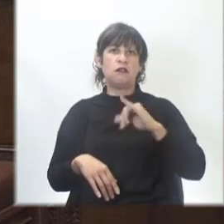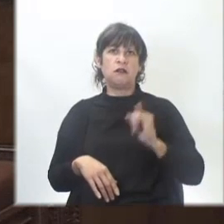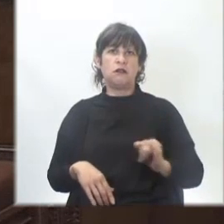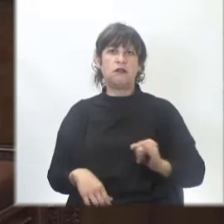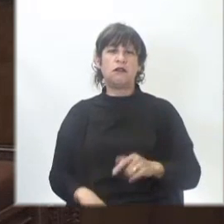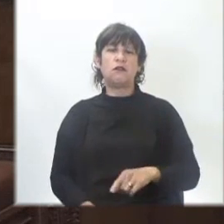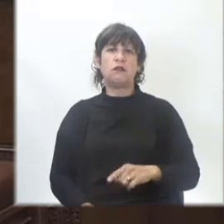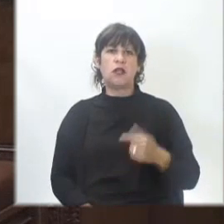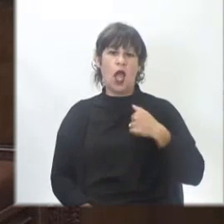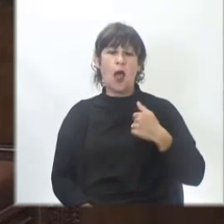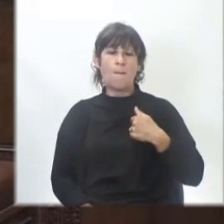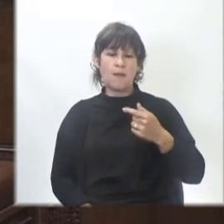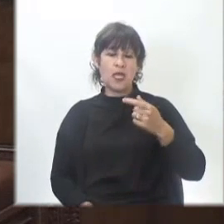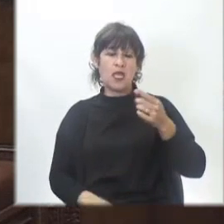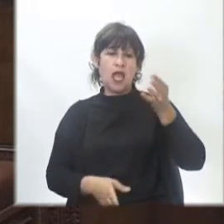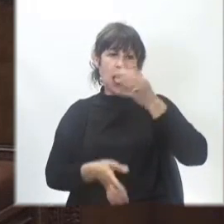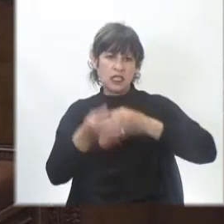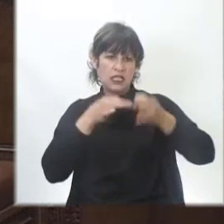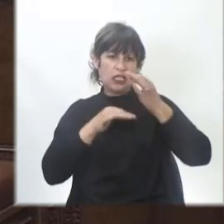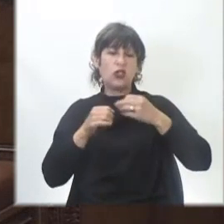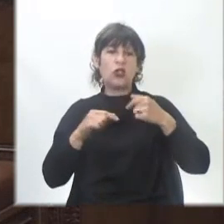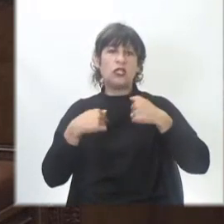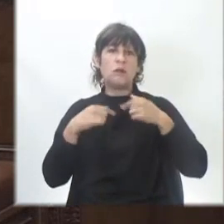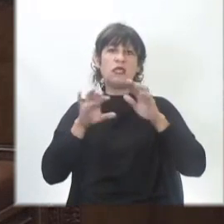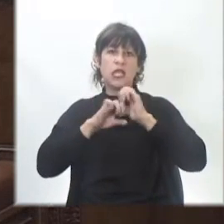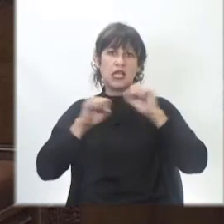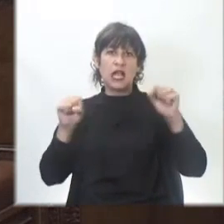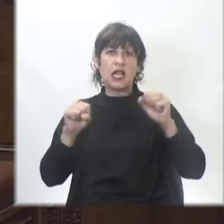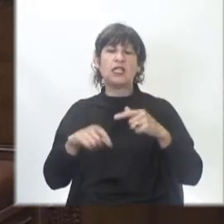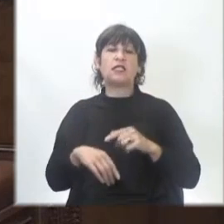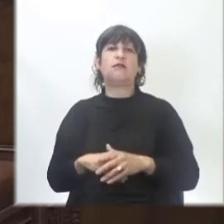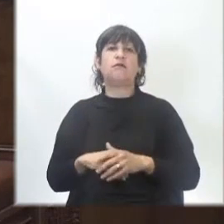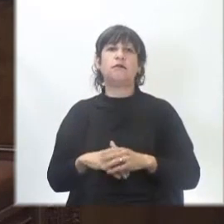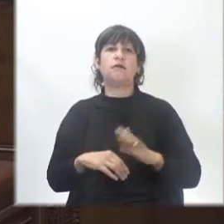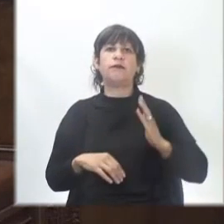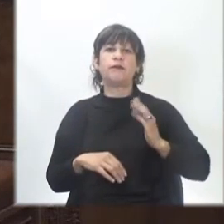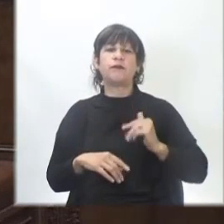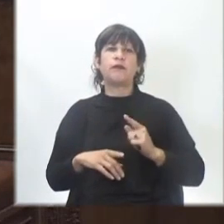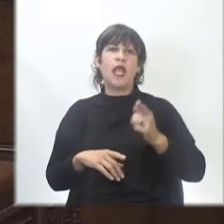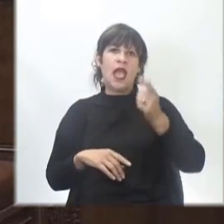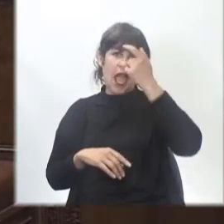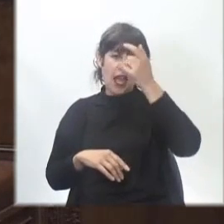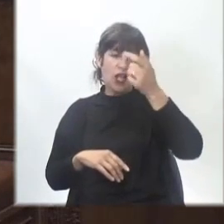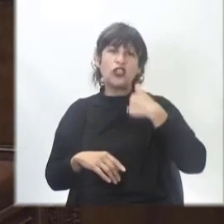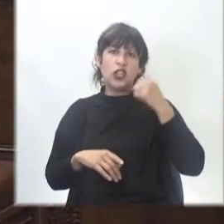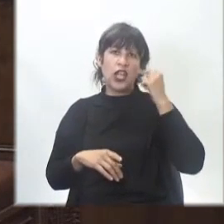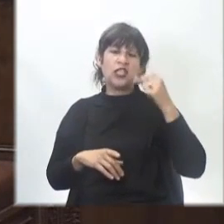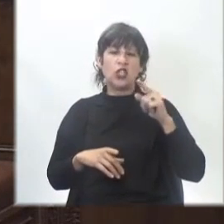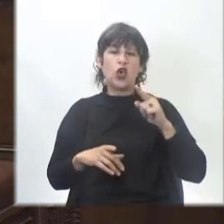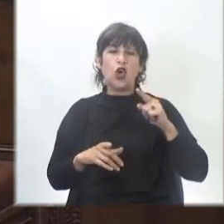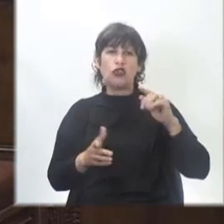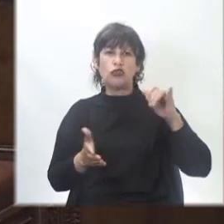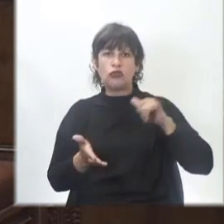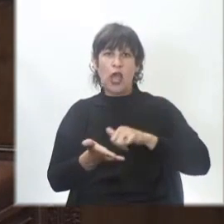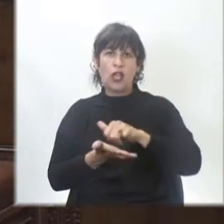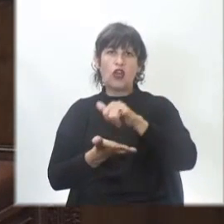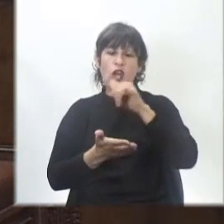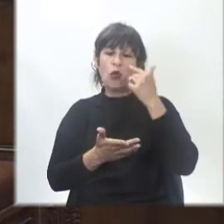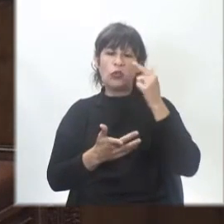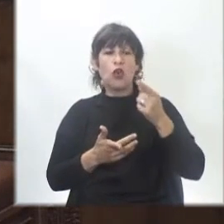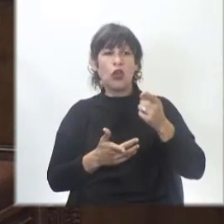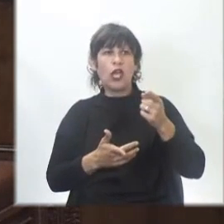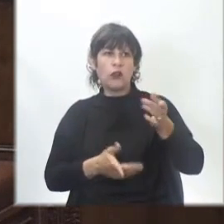a mis asesores y secretarias, a los técnicos aeronáuticos que nos han estado asesorando en este